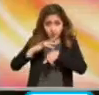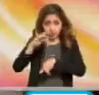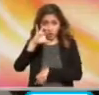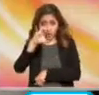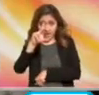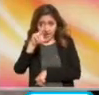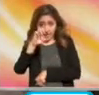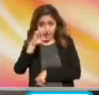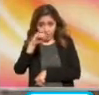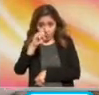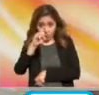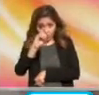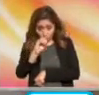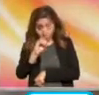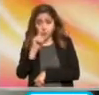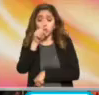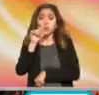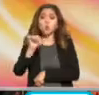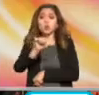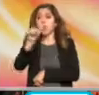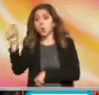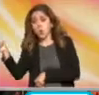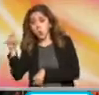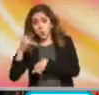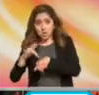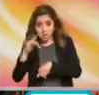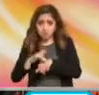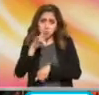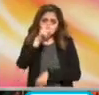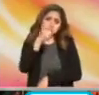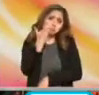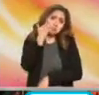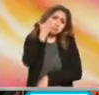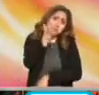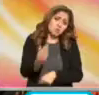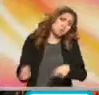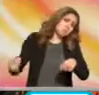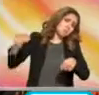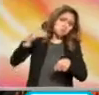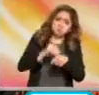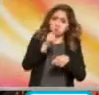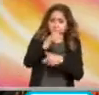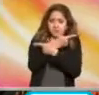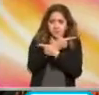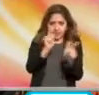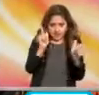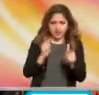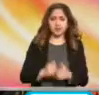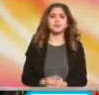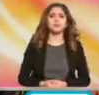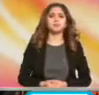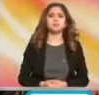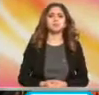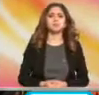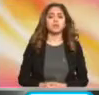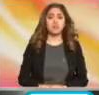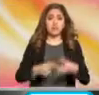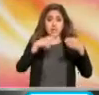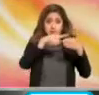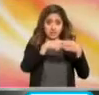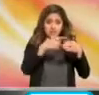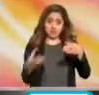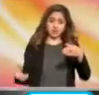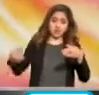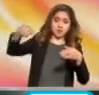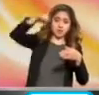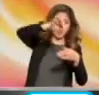le quieren dar otro tipo de toque, pueden utilizar cualquier queso que les agrade. Ok. Ok, bueno, Muy bien. vamos a verterlo, Quique, con mucho Perfecto. cuidado, porque